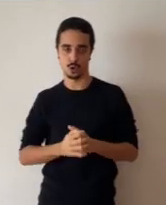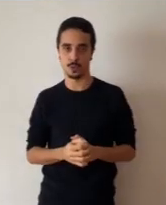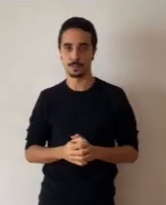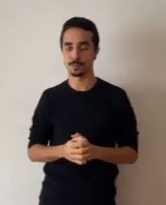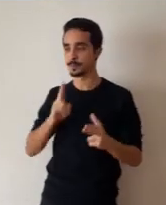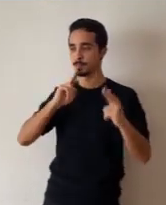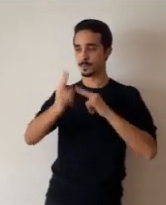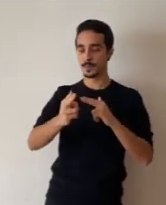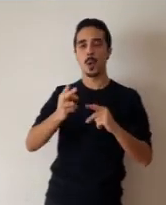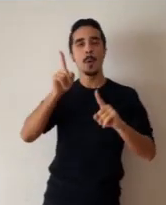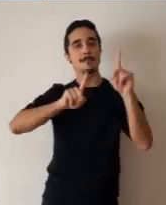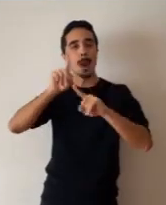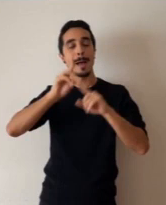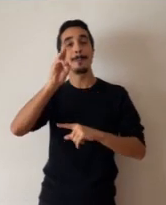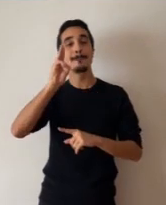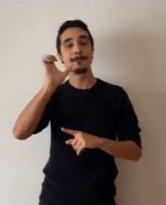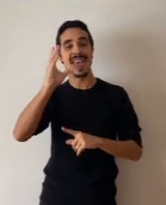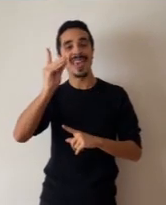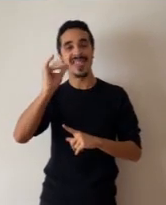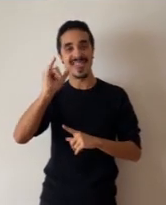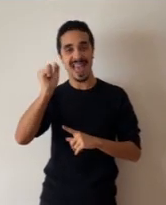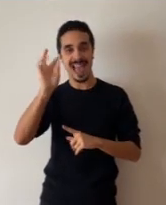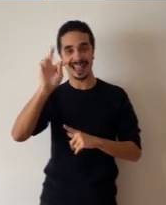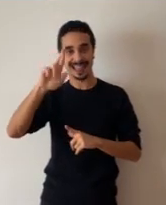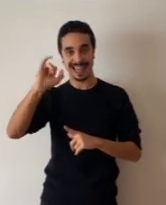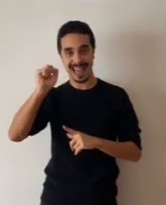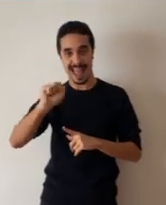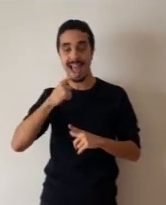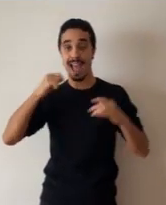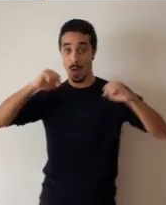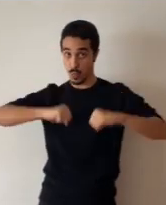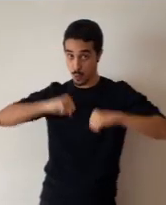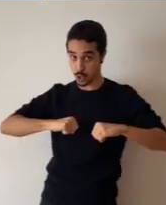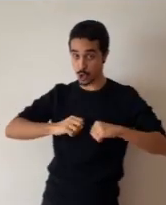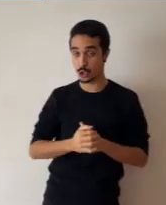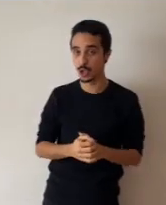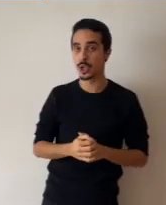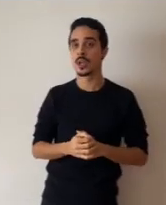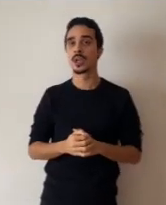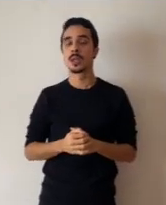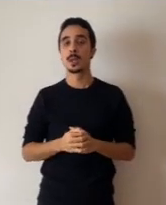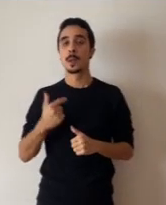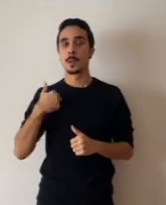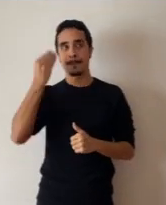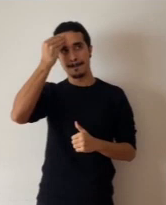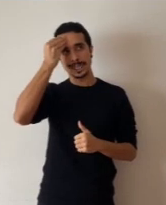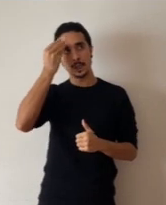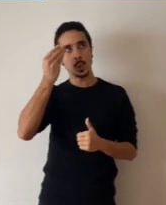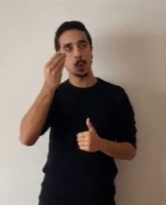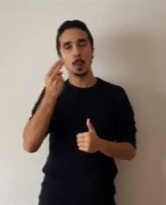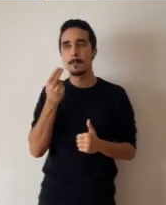A ver, el problema que hay con el paso de la pediatría de adultos es que yo creo que